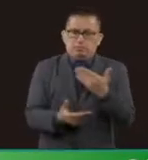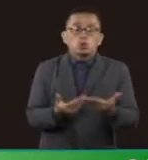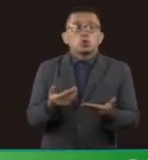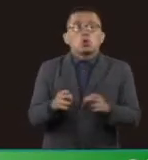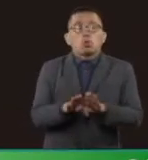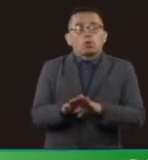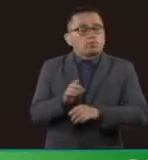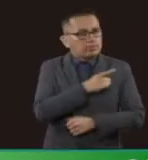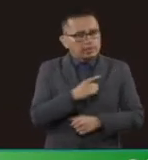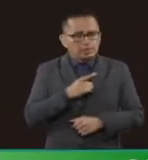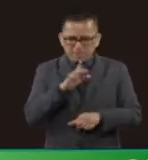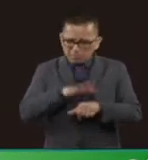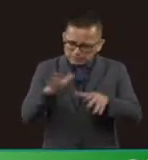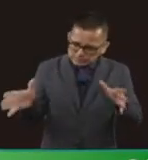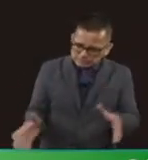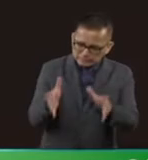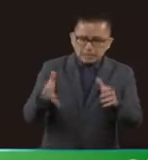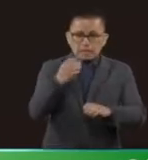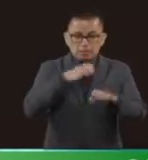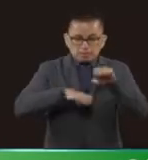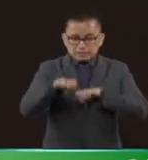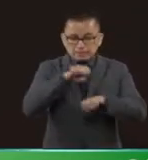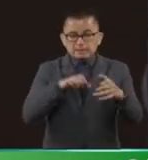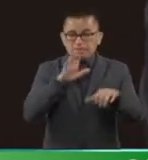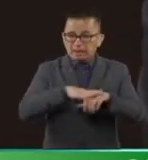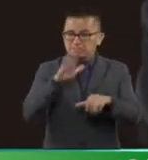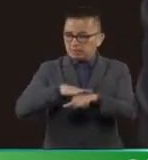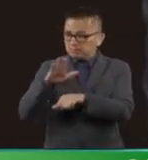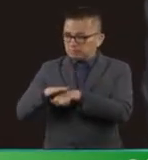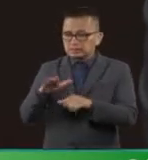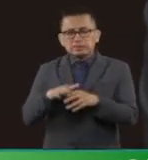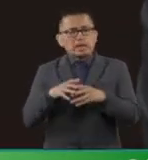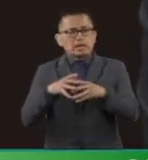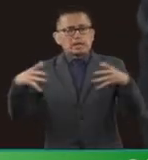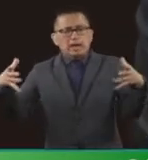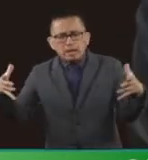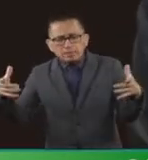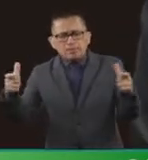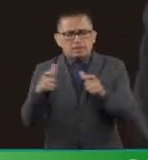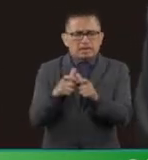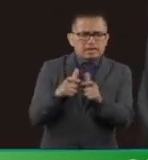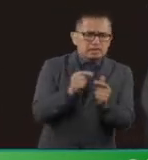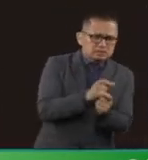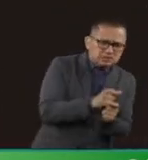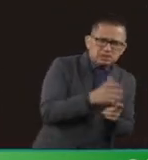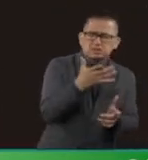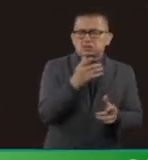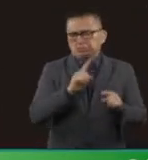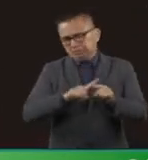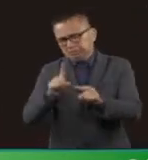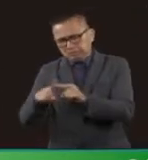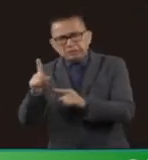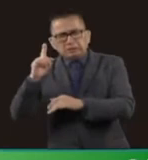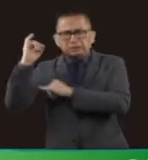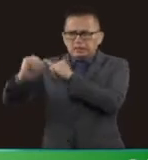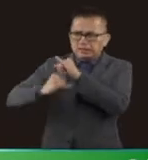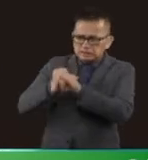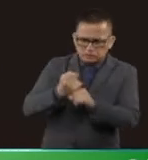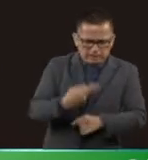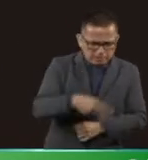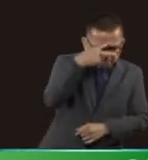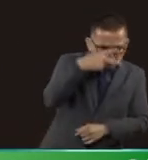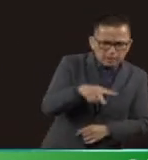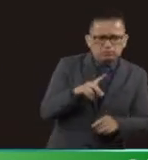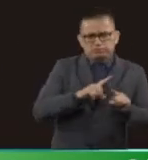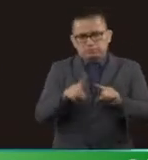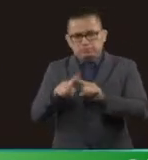empresas, microempresas, pequeñas, medianas, grandes, nacionales, internacionales, que puedan ofrecer salarios